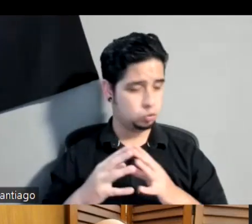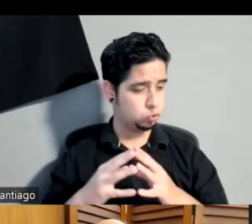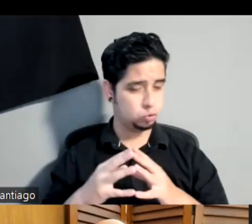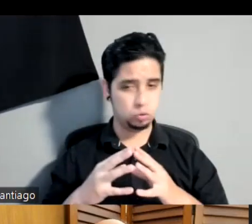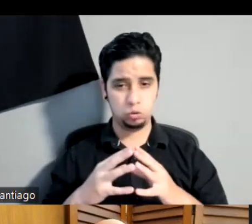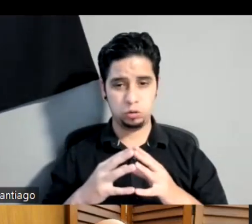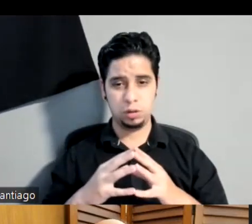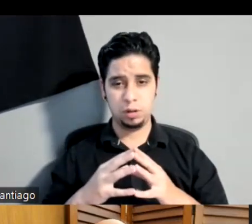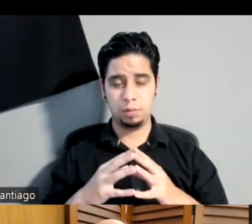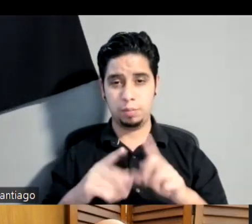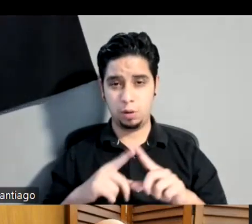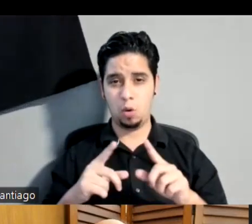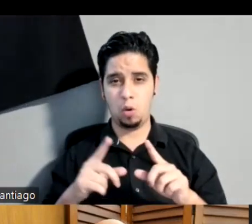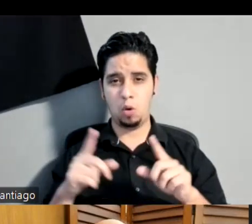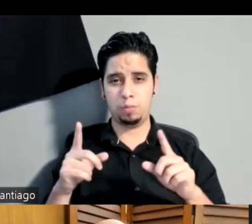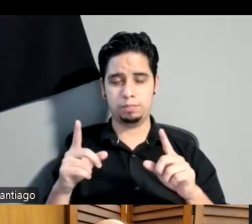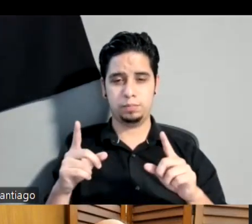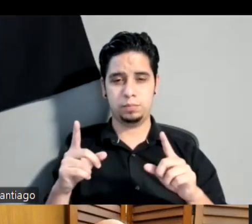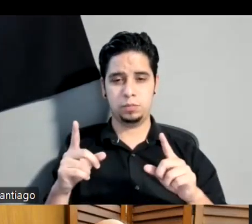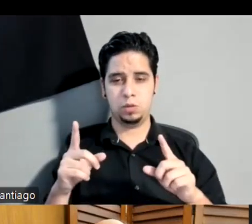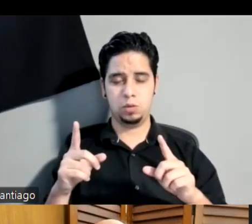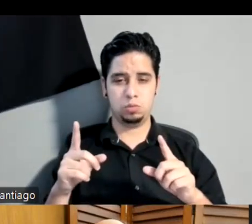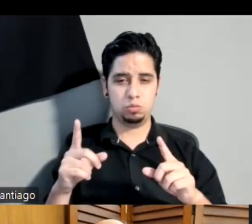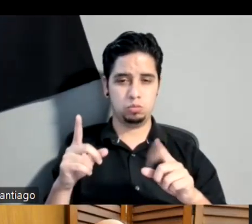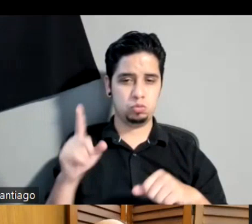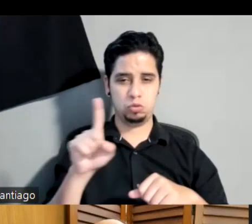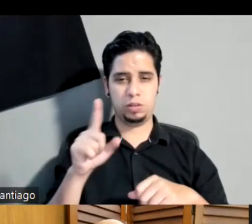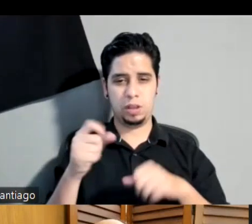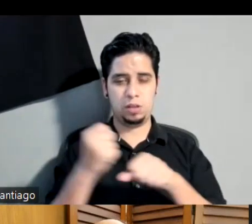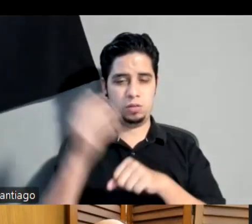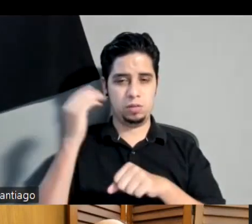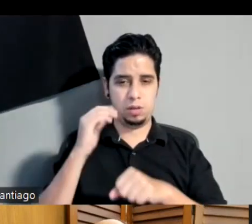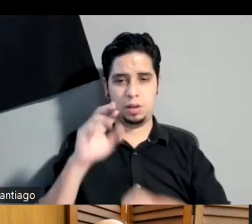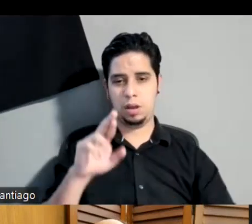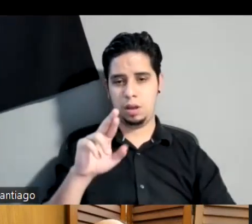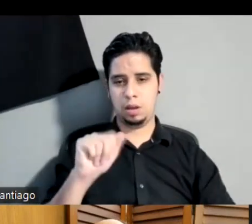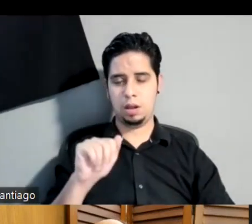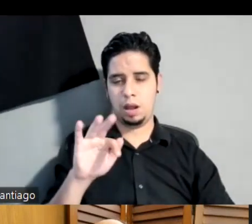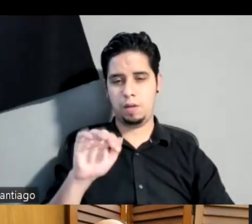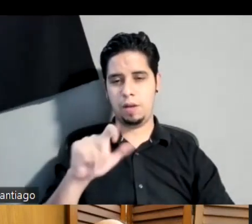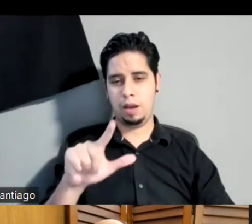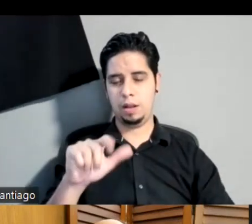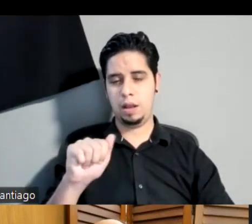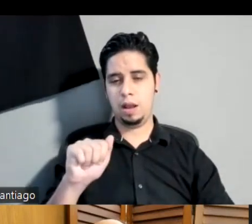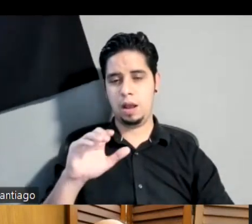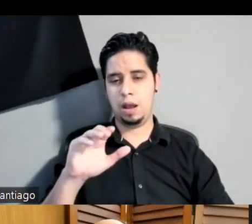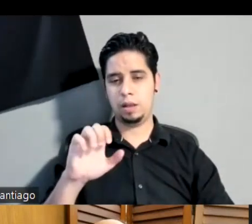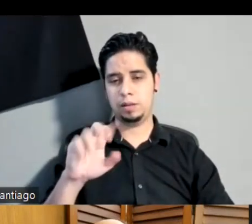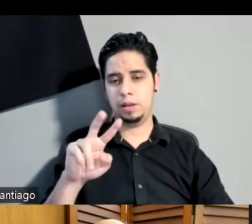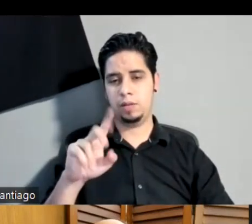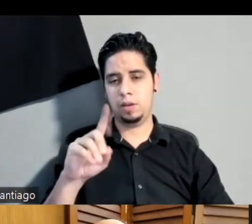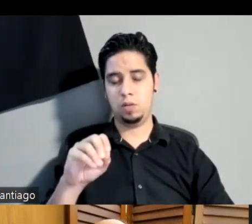pero en conjunto, un montaje una vez hace años hizo Rafael Acevedo y yo estuve y eran monólogos de cada cual,